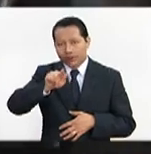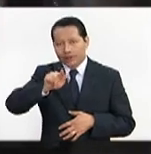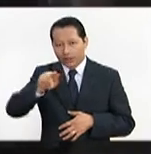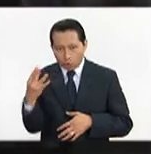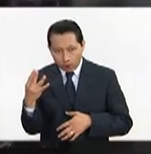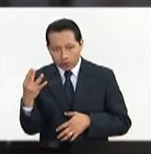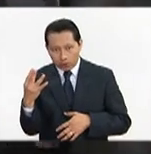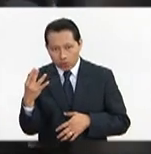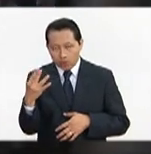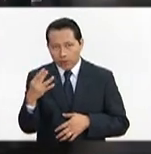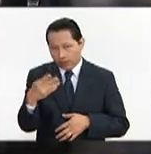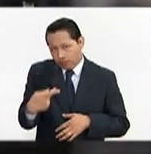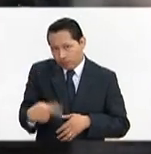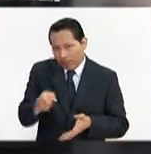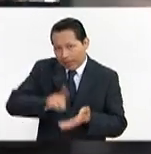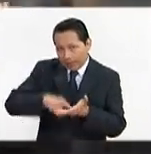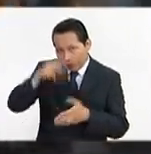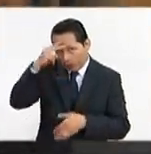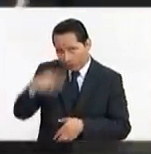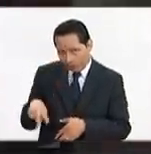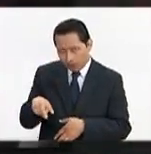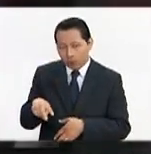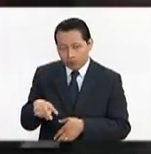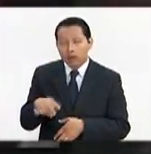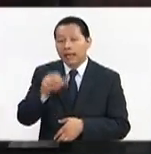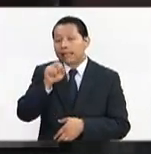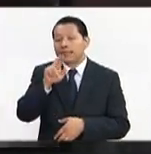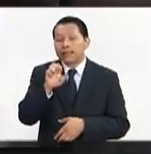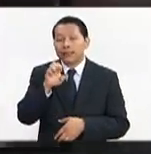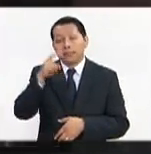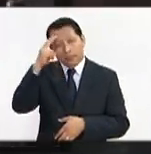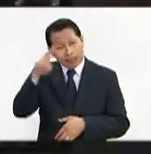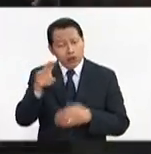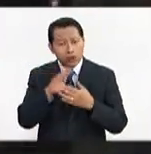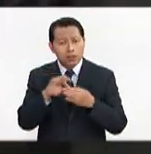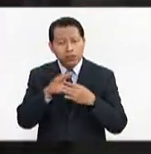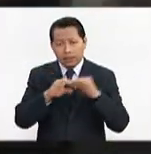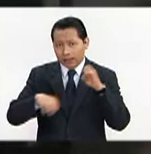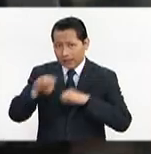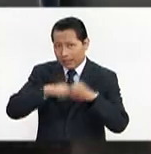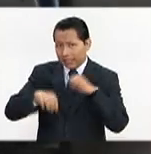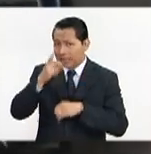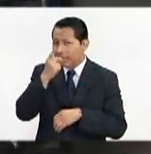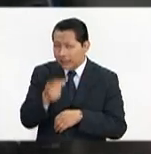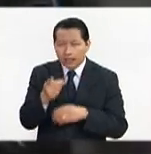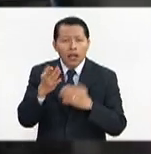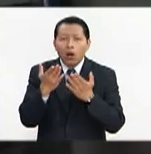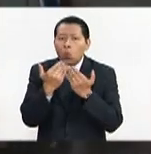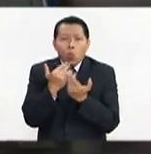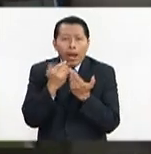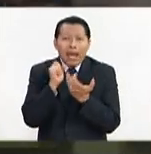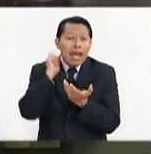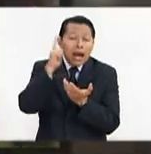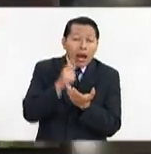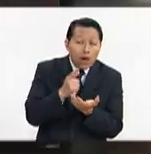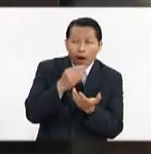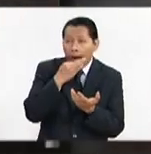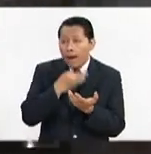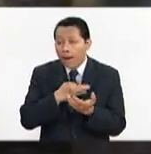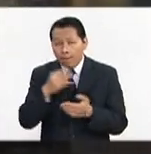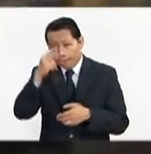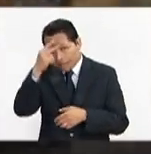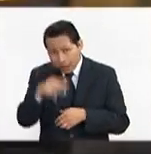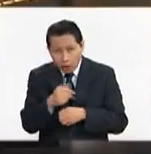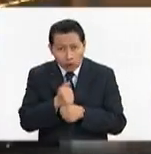001-520-623-7874. Desde México, la Cancillería Mexicana informó que hasta el momento no hay reporte de mexicanos afectados por